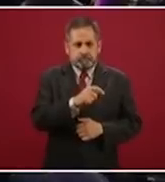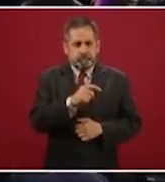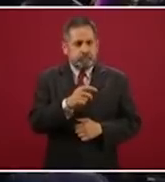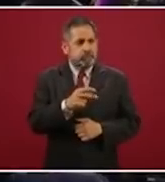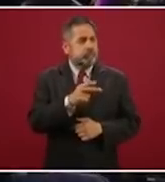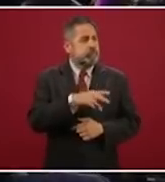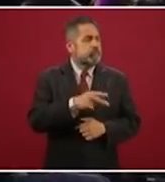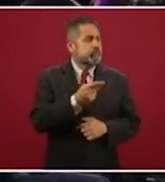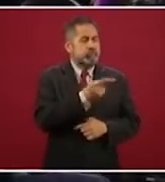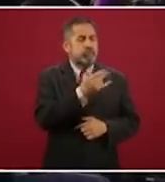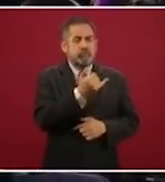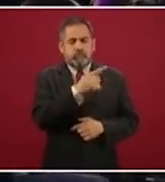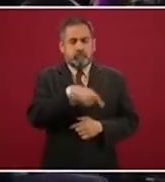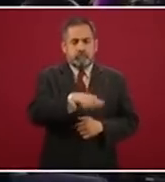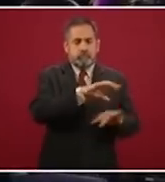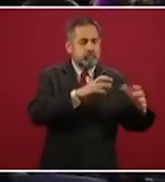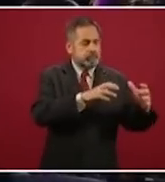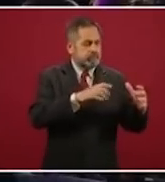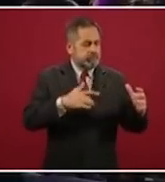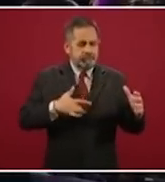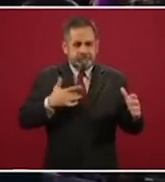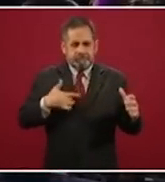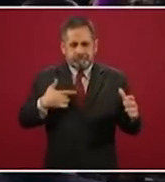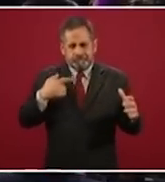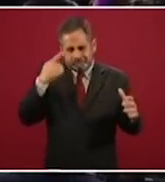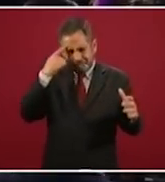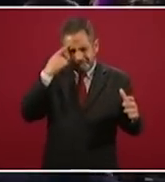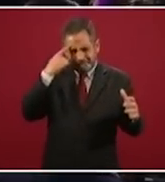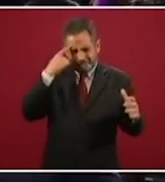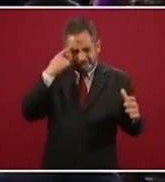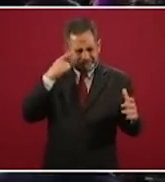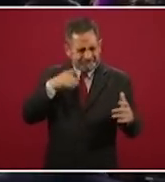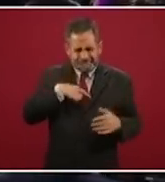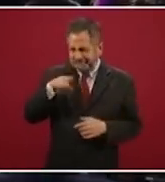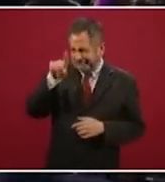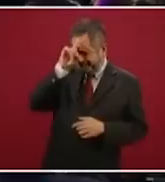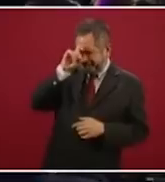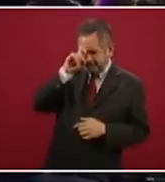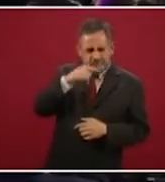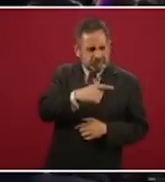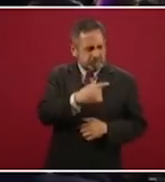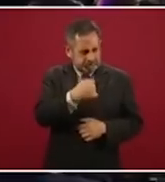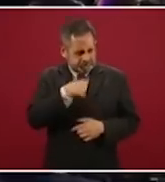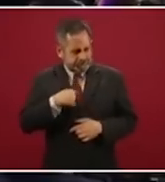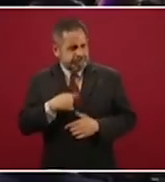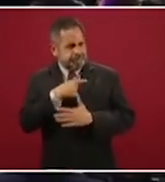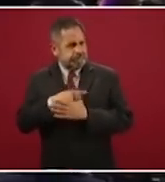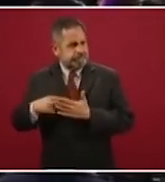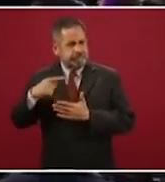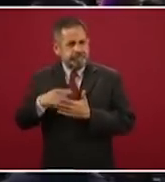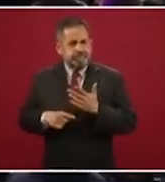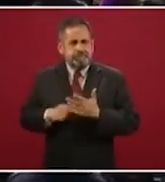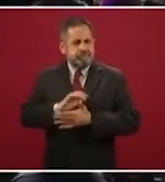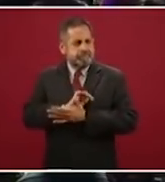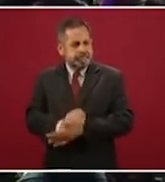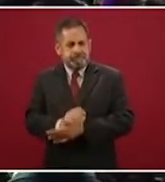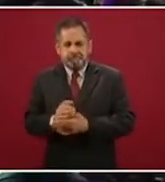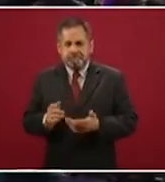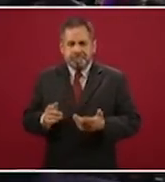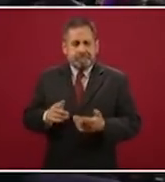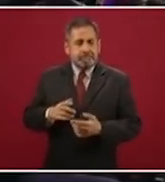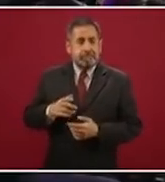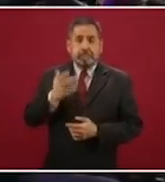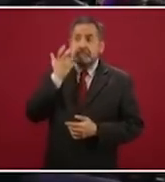los federalistas, me llevan a encuentro sin saber por qué, tachando mis servicios a la patria de heroísmo